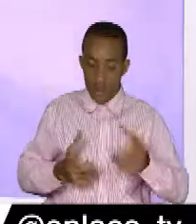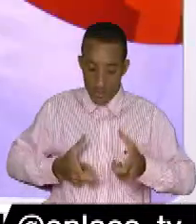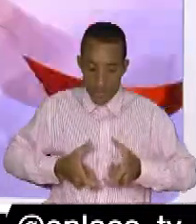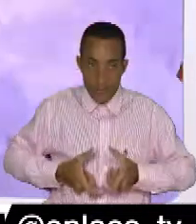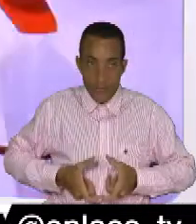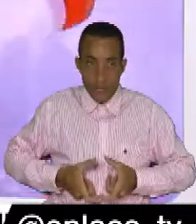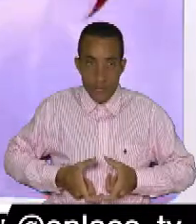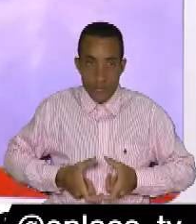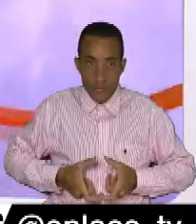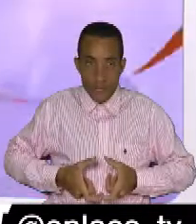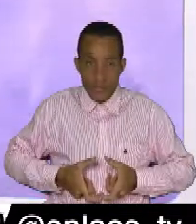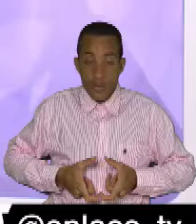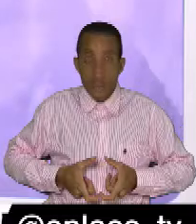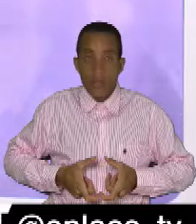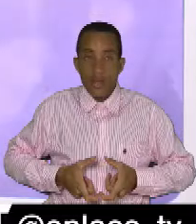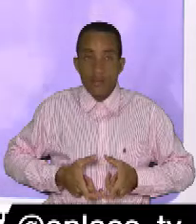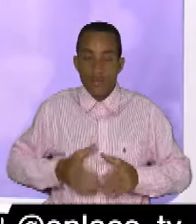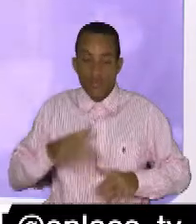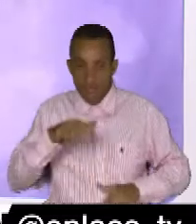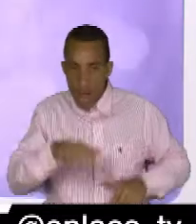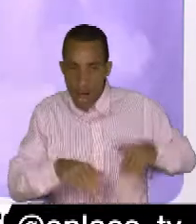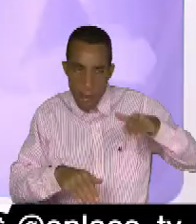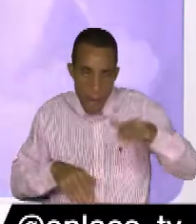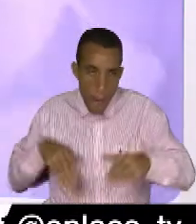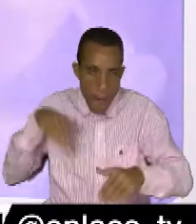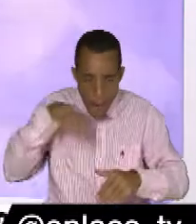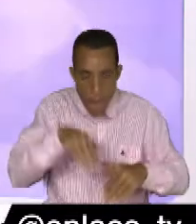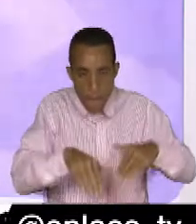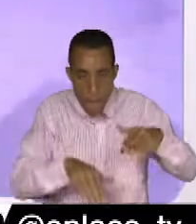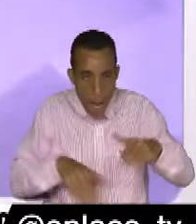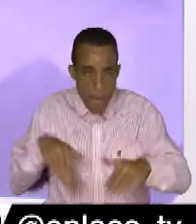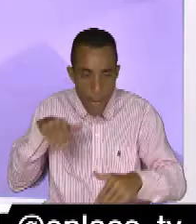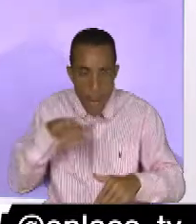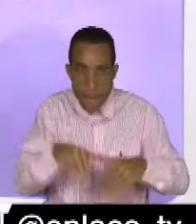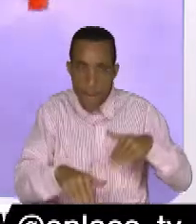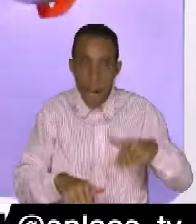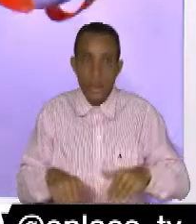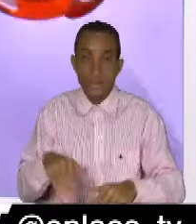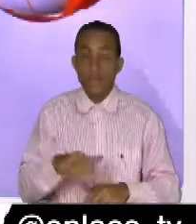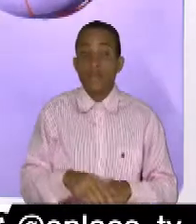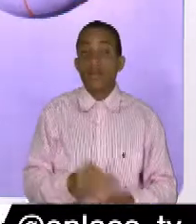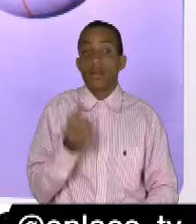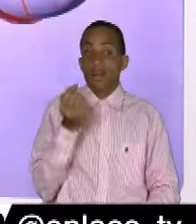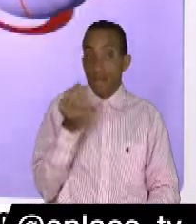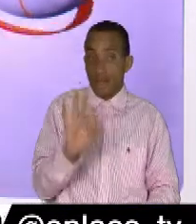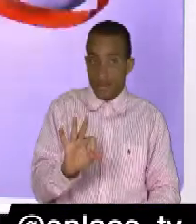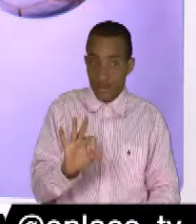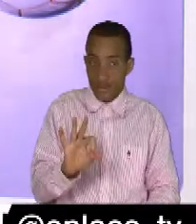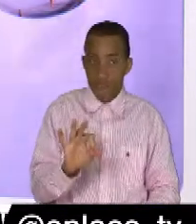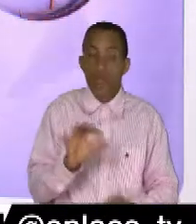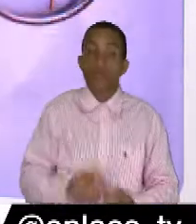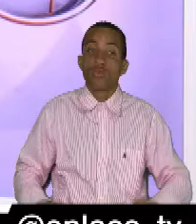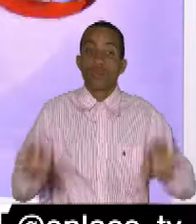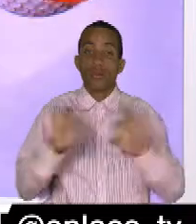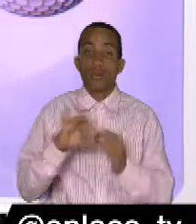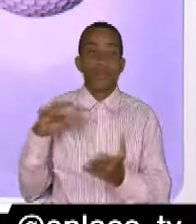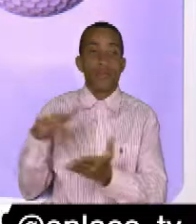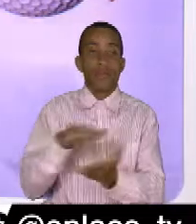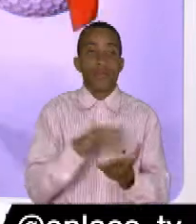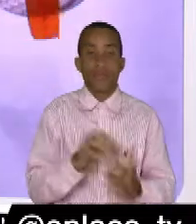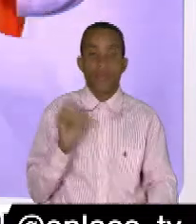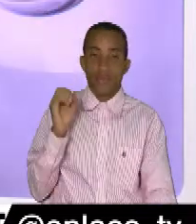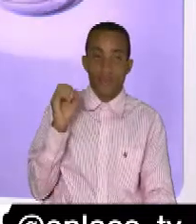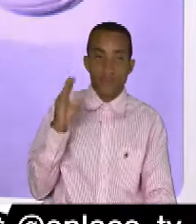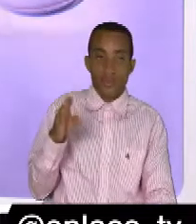la participación de nadadores barranqueños en el departamental de esta disciplina deportiva. Es importante destacar la participación del club Aquaquín.